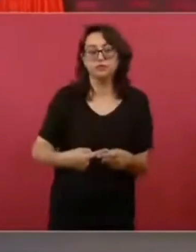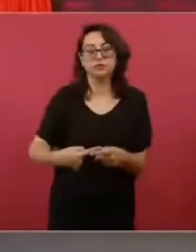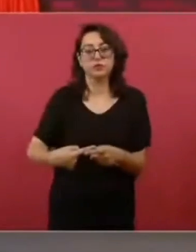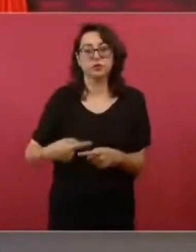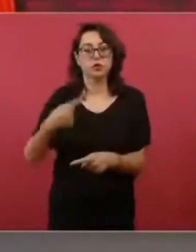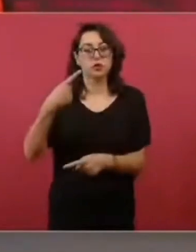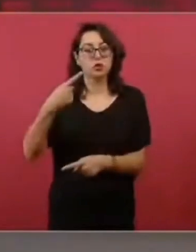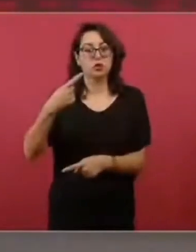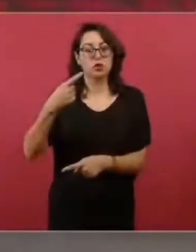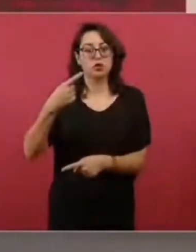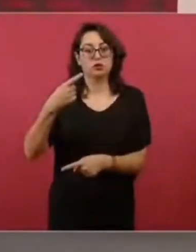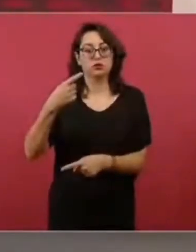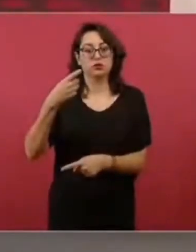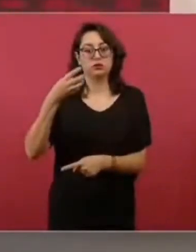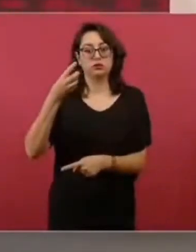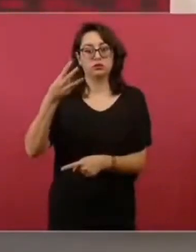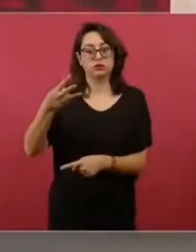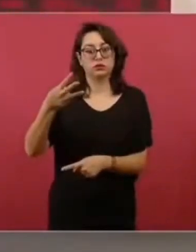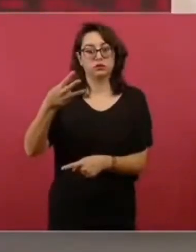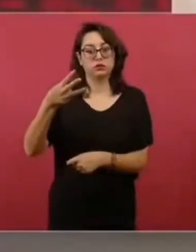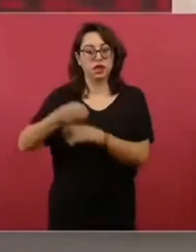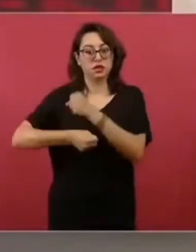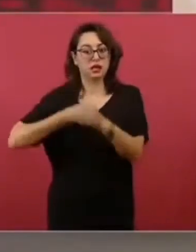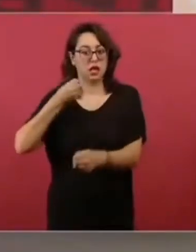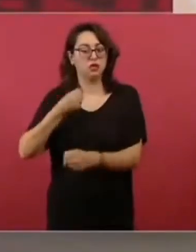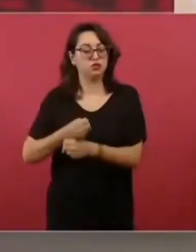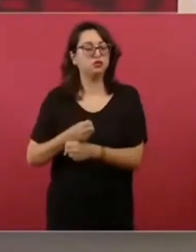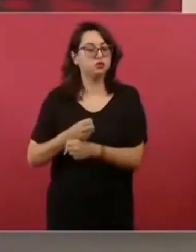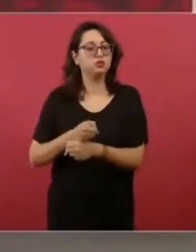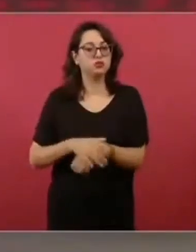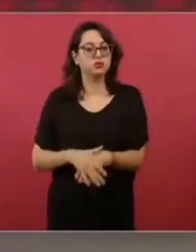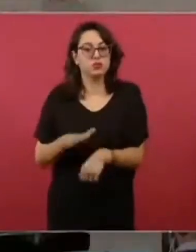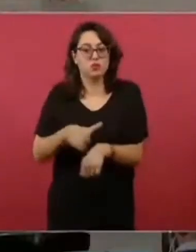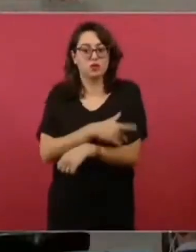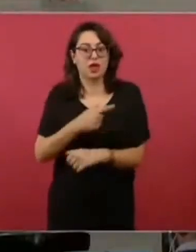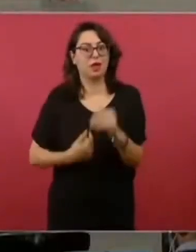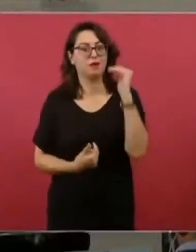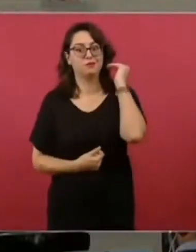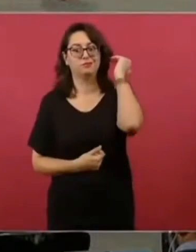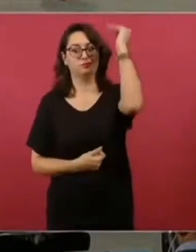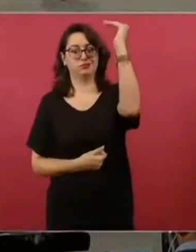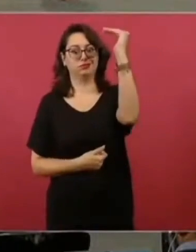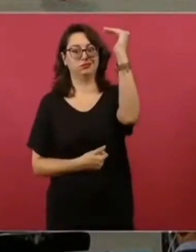Pues por esto, porque lo agarramos aquí.